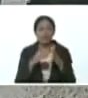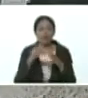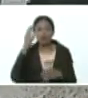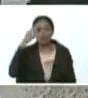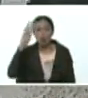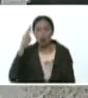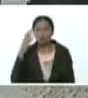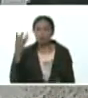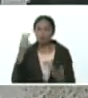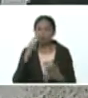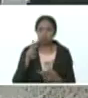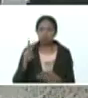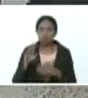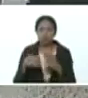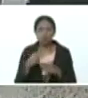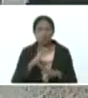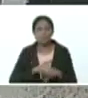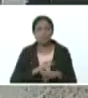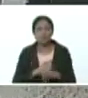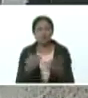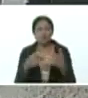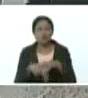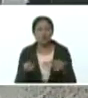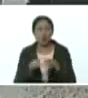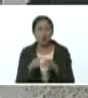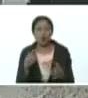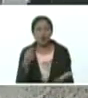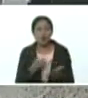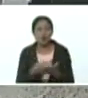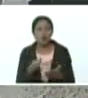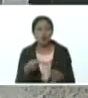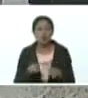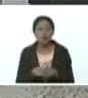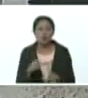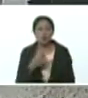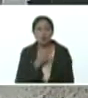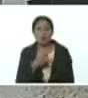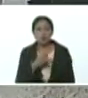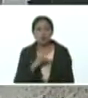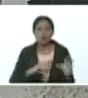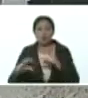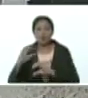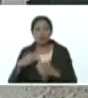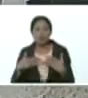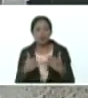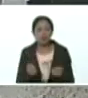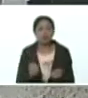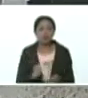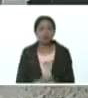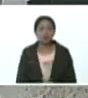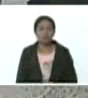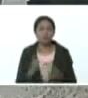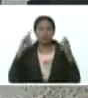Y el resto médicos integrales comunitarios graduados ya en la Universidad de las Ciencias de la Salud, Hugo Chávez.